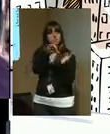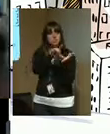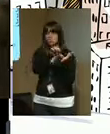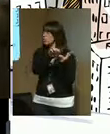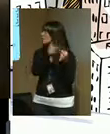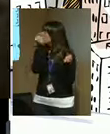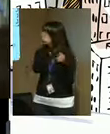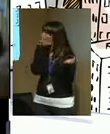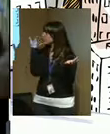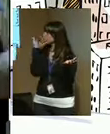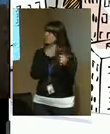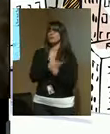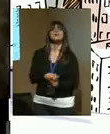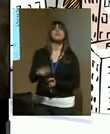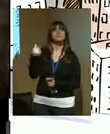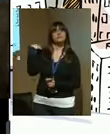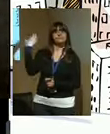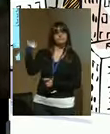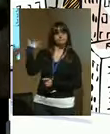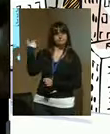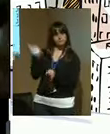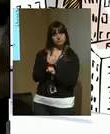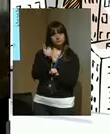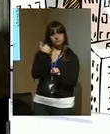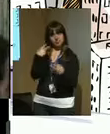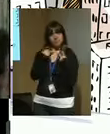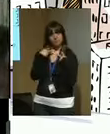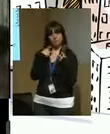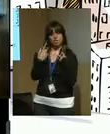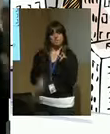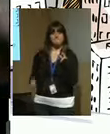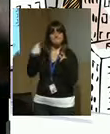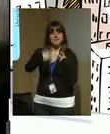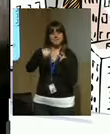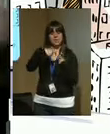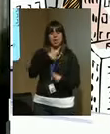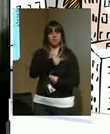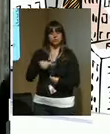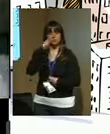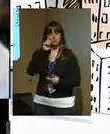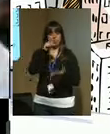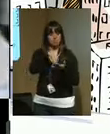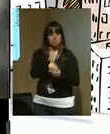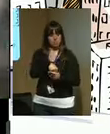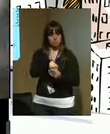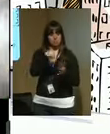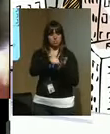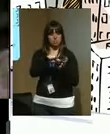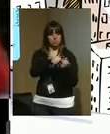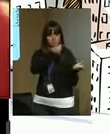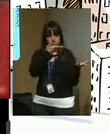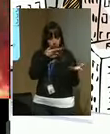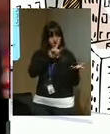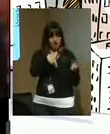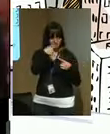Yo fui diputado, presidente de la Comisión de Turismo de la Ciudad de Buenos Aires, y llevamos adelante la ley de turismo de la